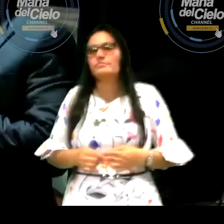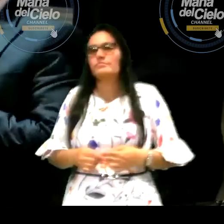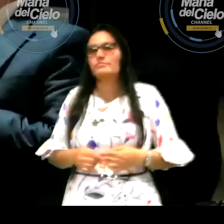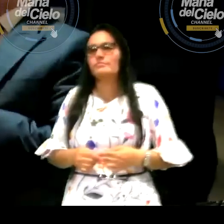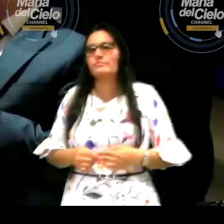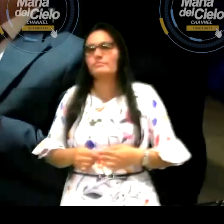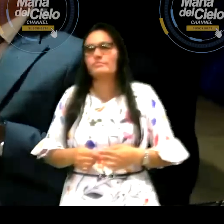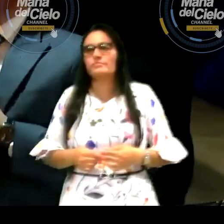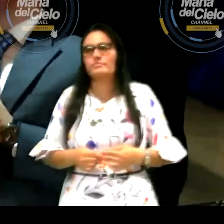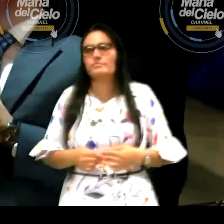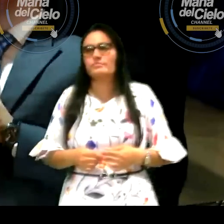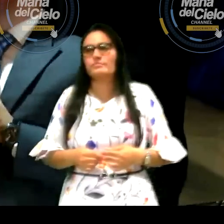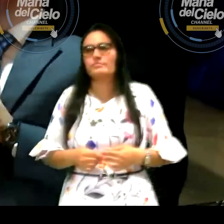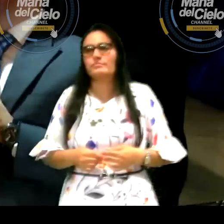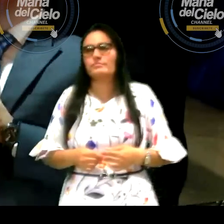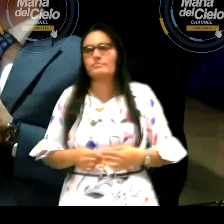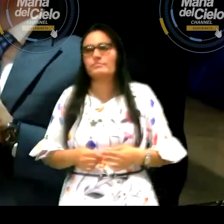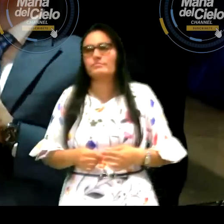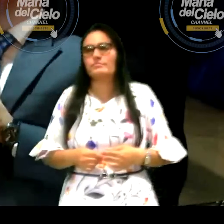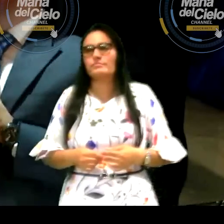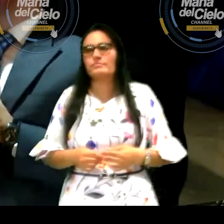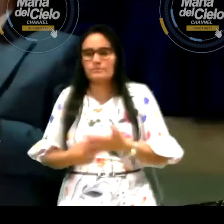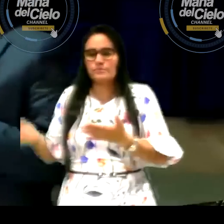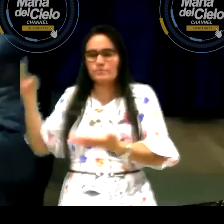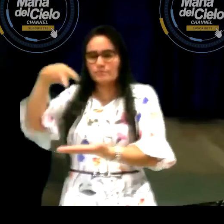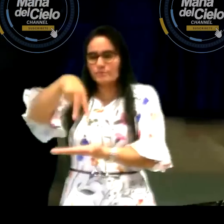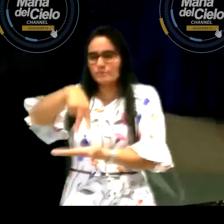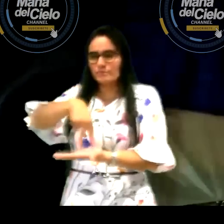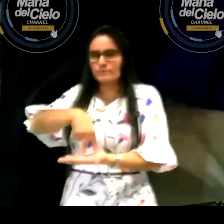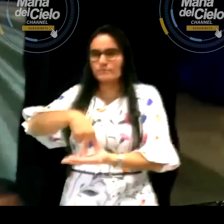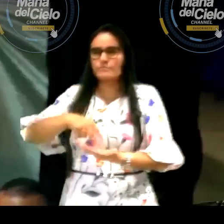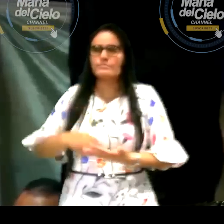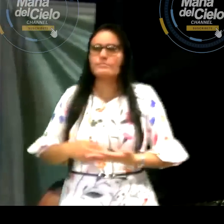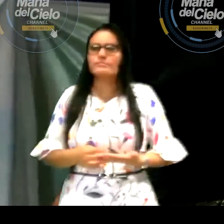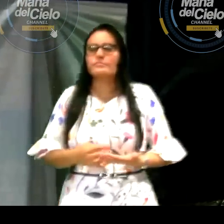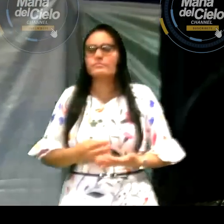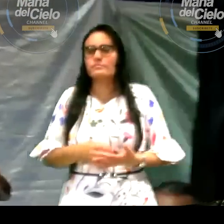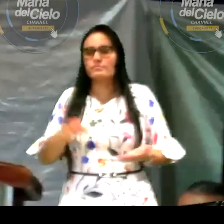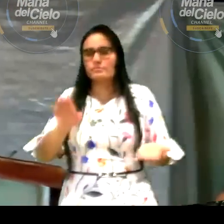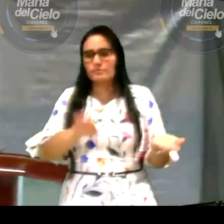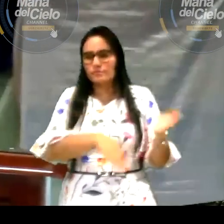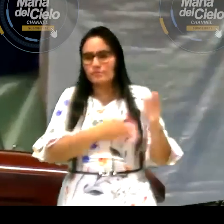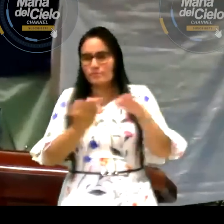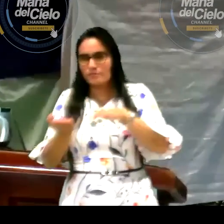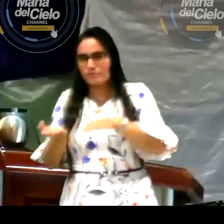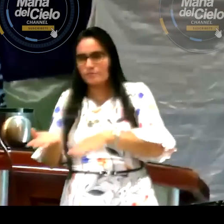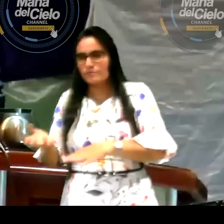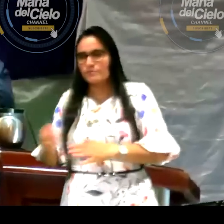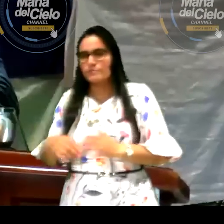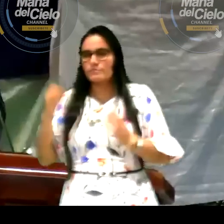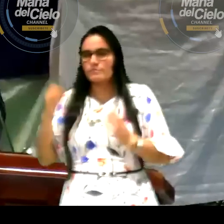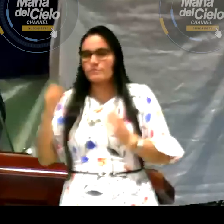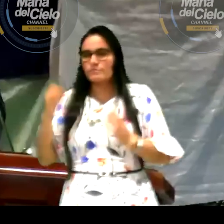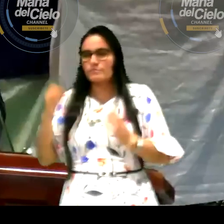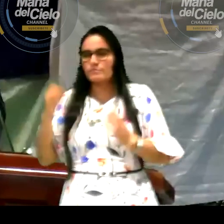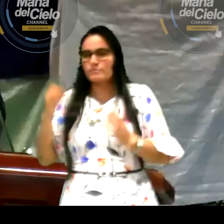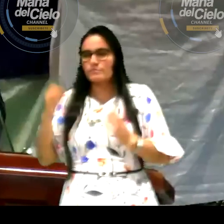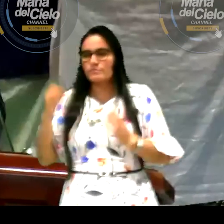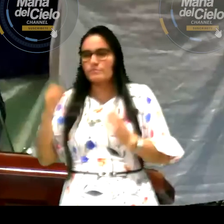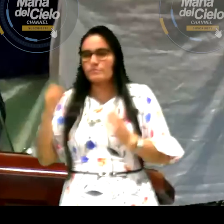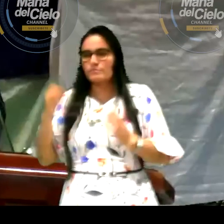Jesús se para frente al muerto. Y así como fue solo por el paralítico que estaba allá en el estanque, por uno